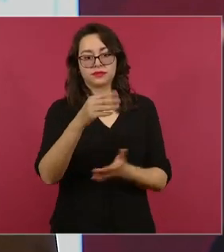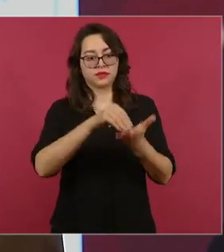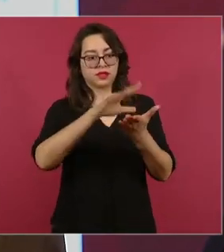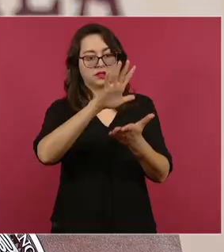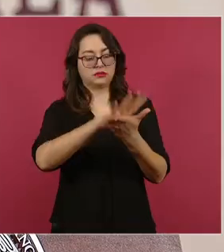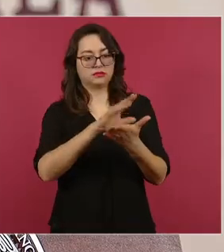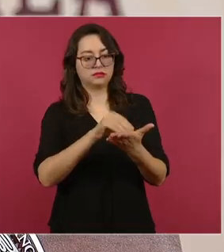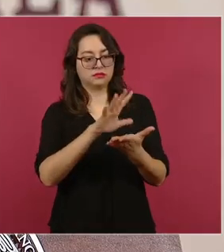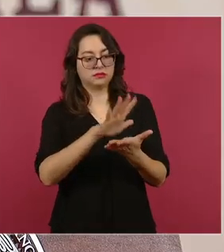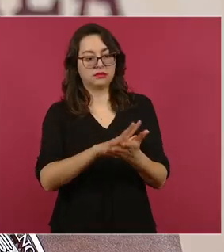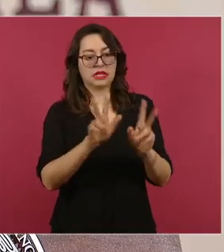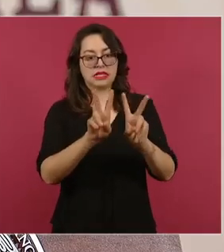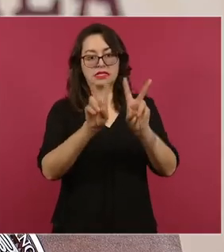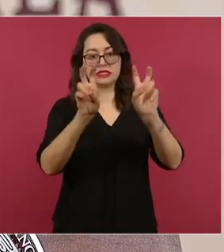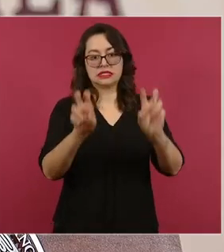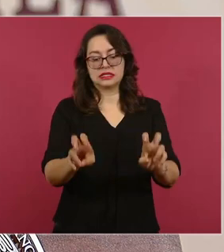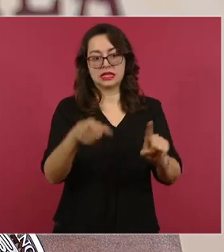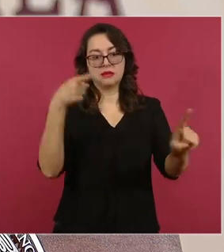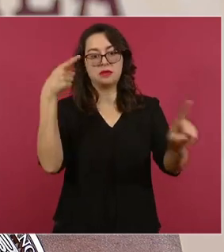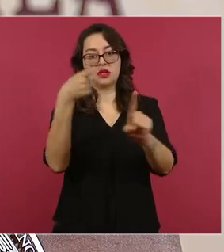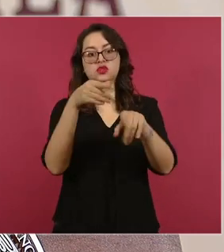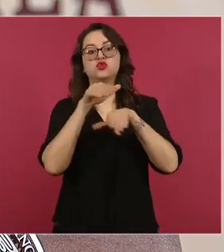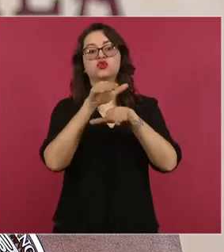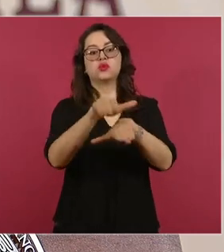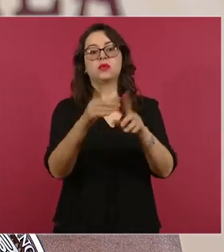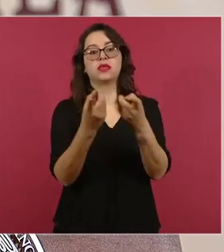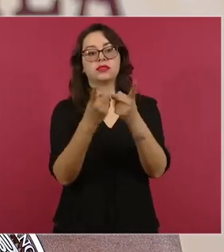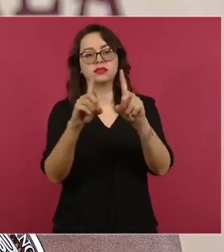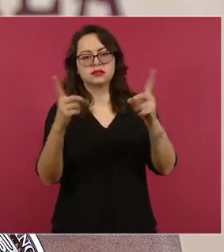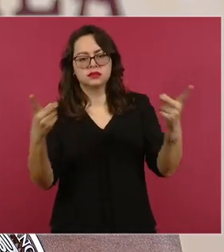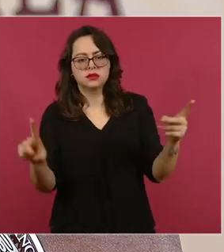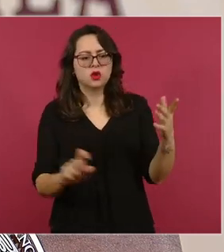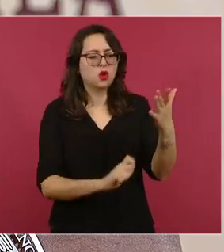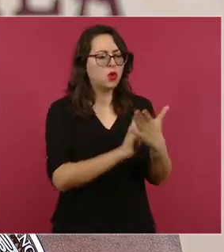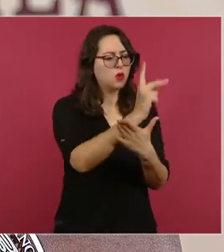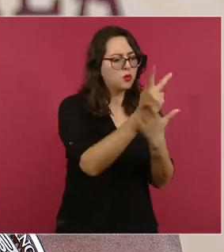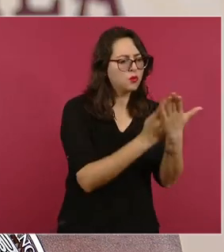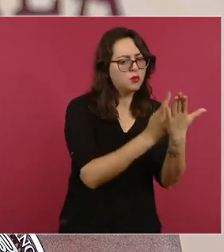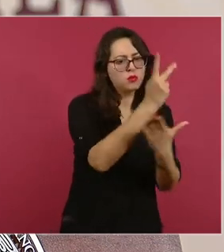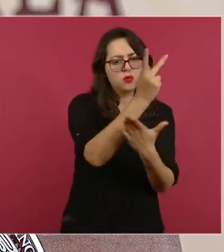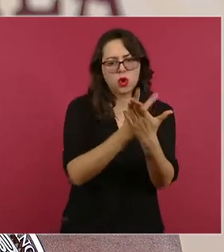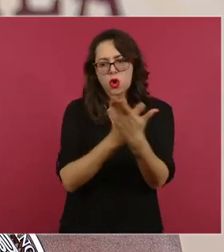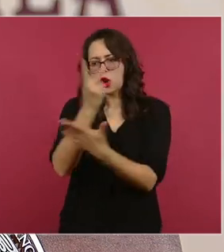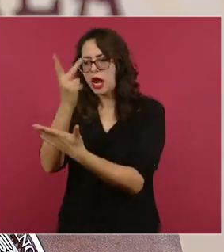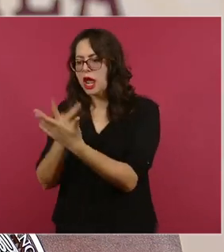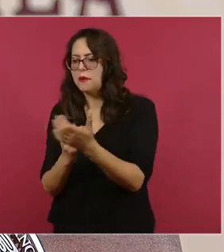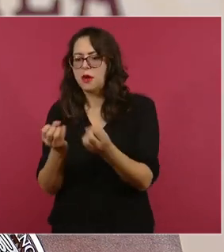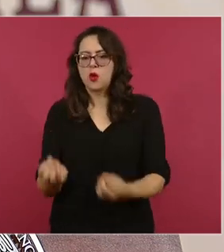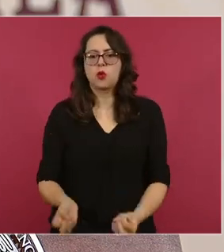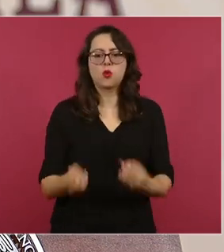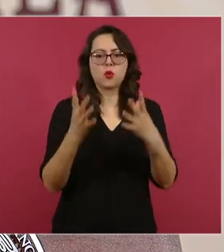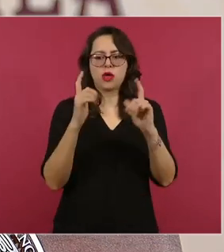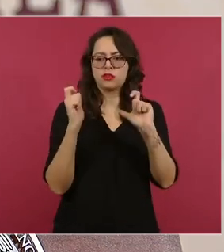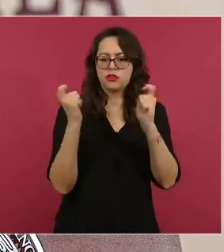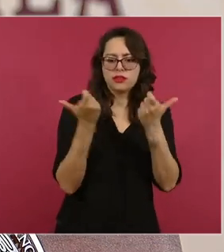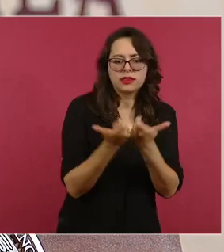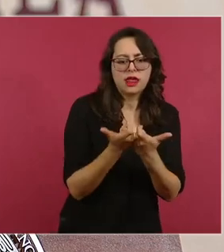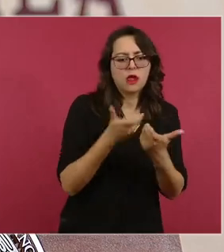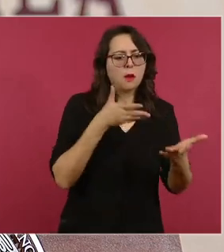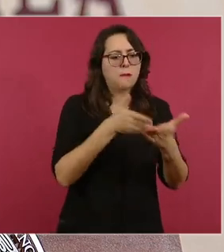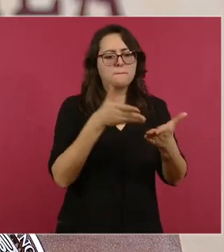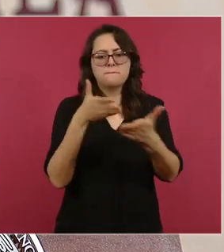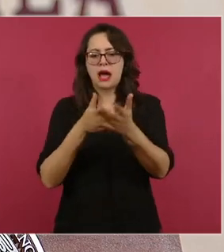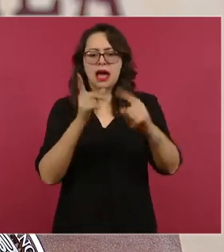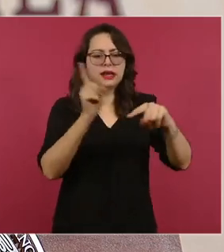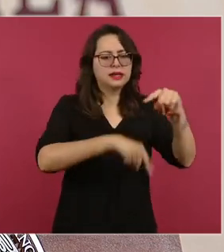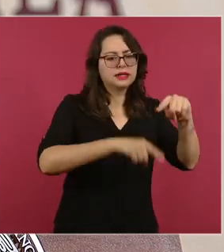crecimiento. Así se llama el estudio, en el cual se analizan los programas sociales, el crecimiento potencial eliminando obstáculos y con